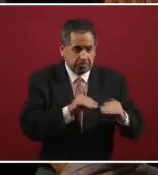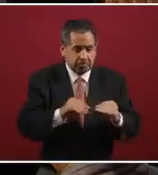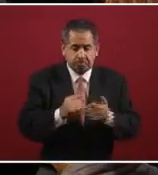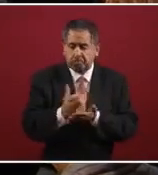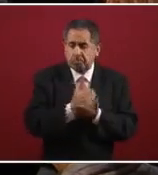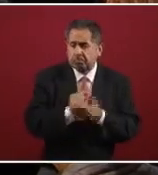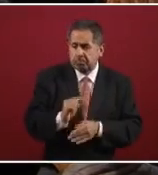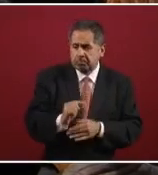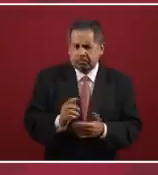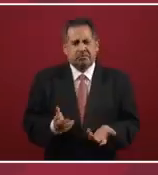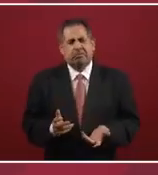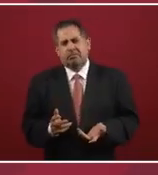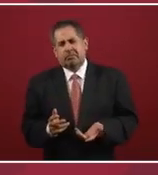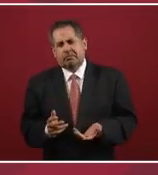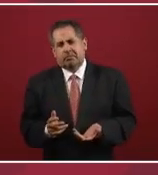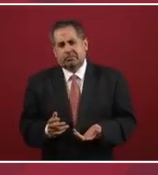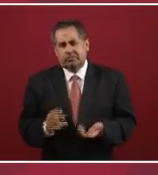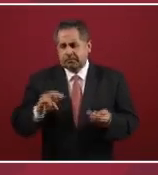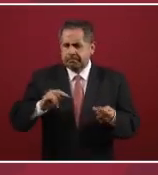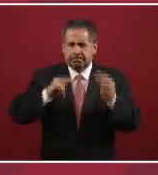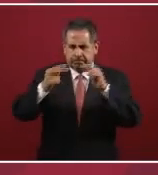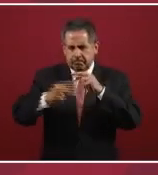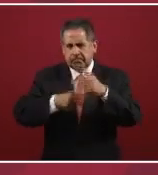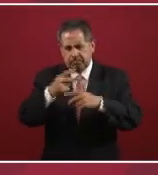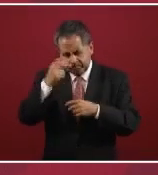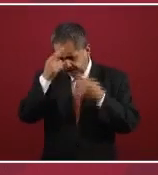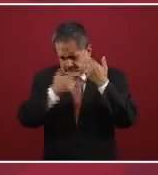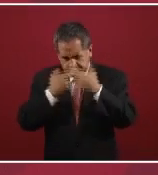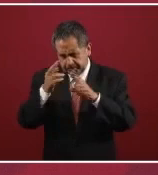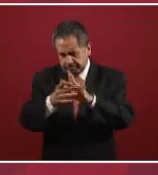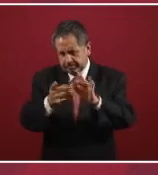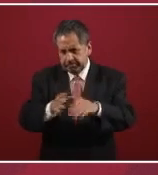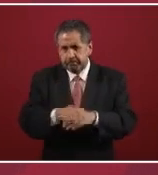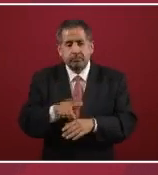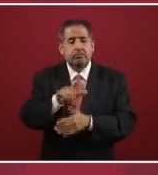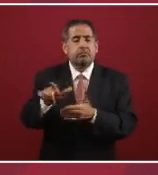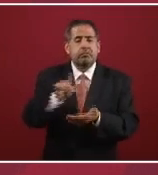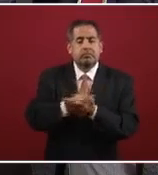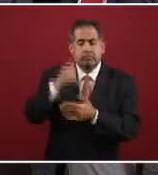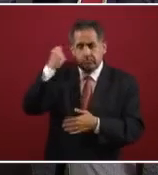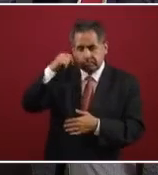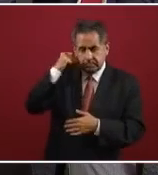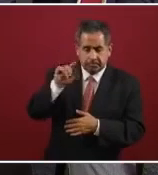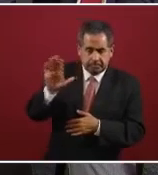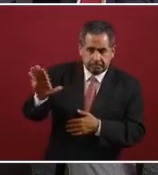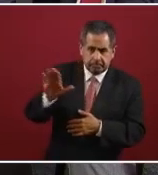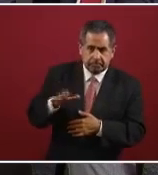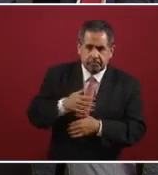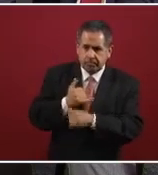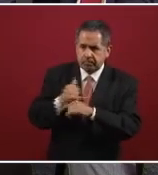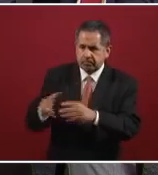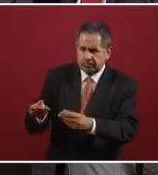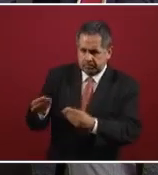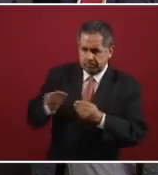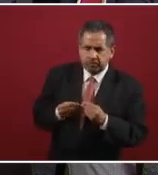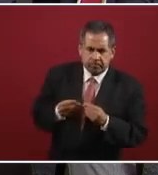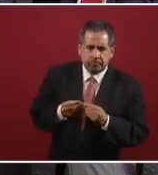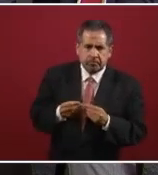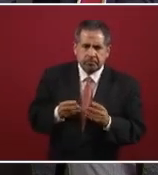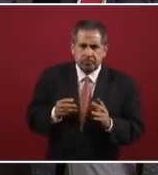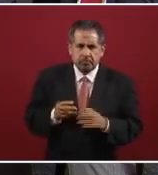entonces lo vamos a revisar eso y en el caso de la legislación de tabasco tengo información